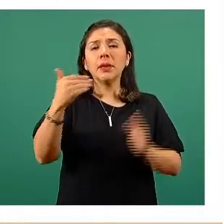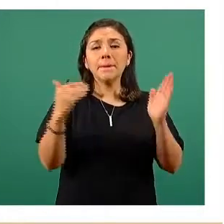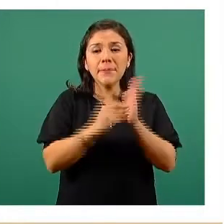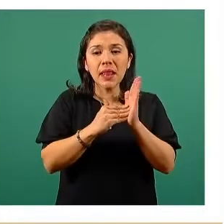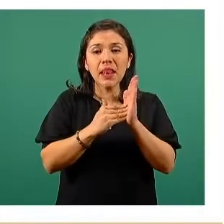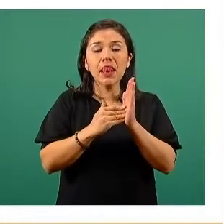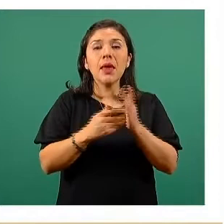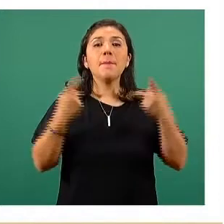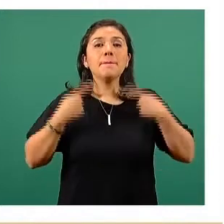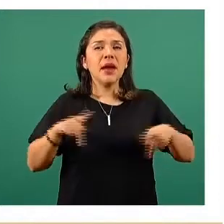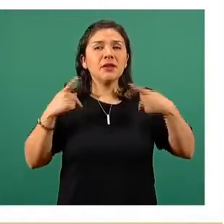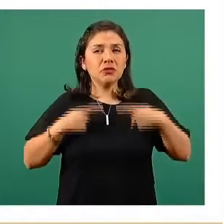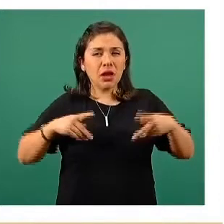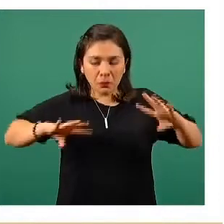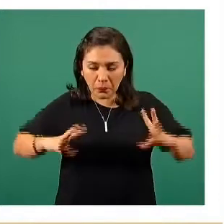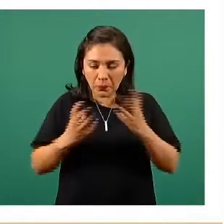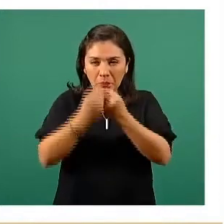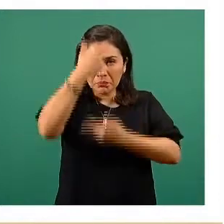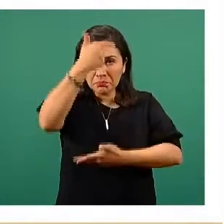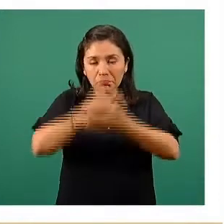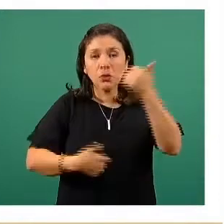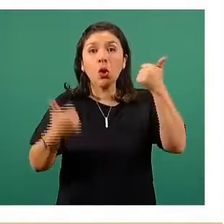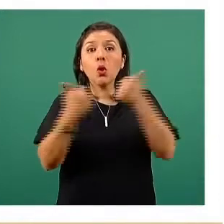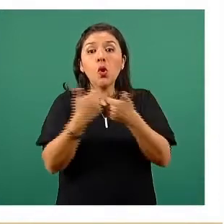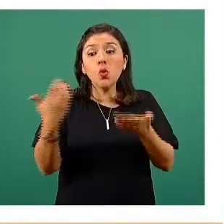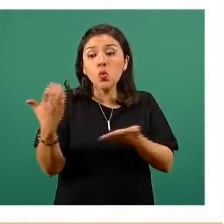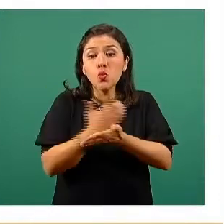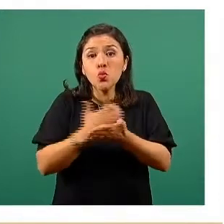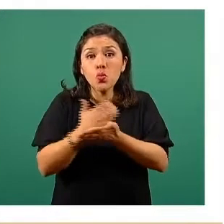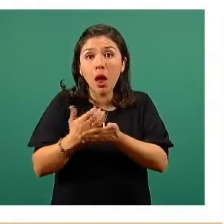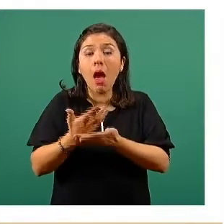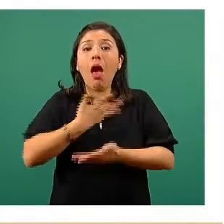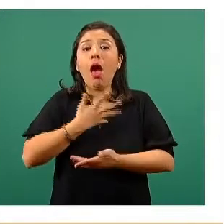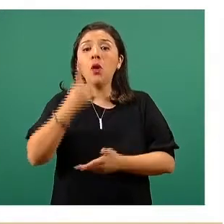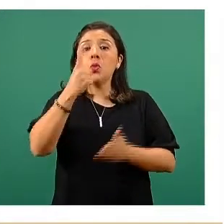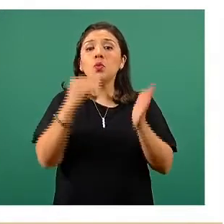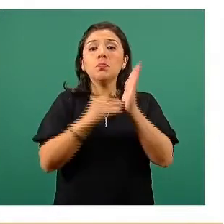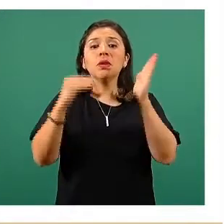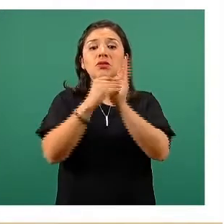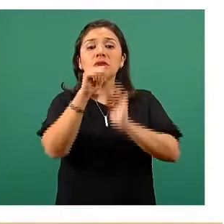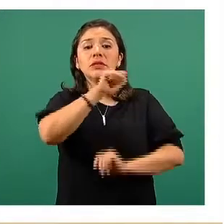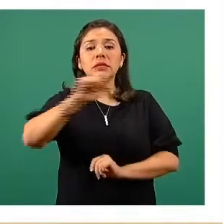2.247.000 casos estimados y personas recuperadas